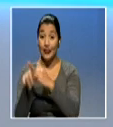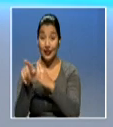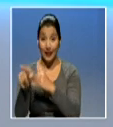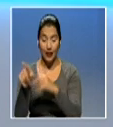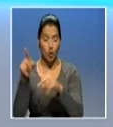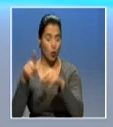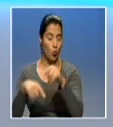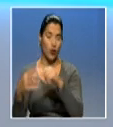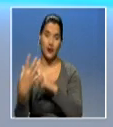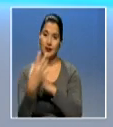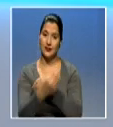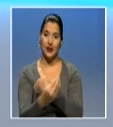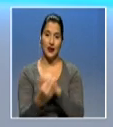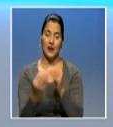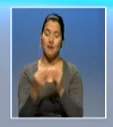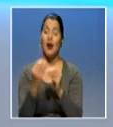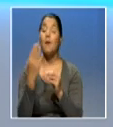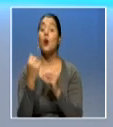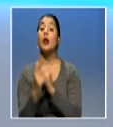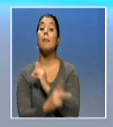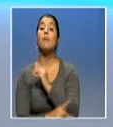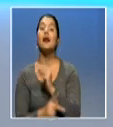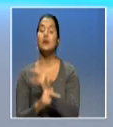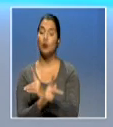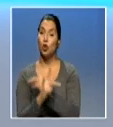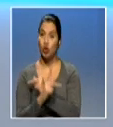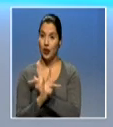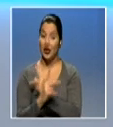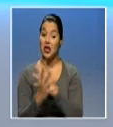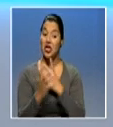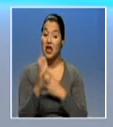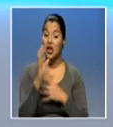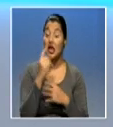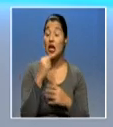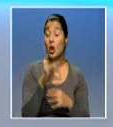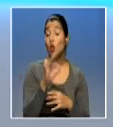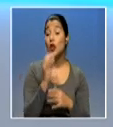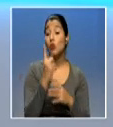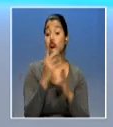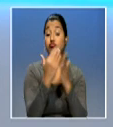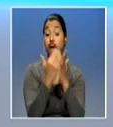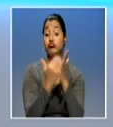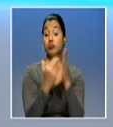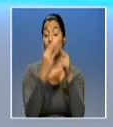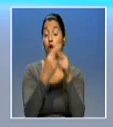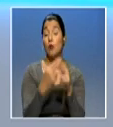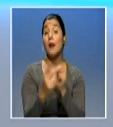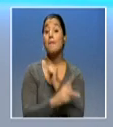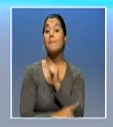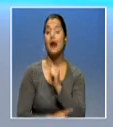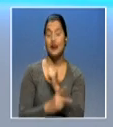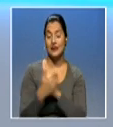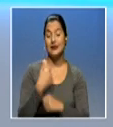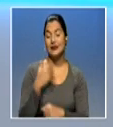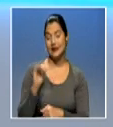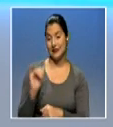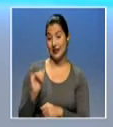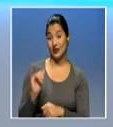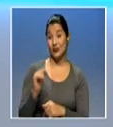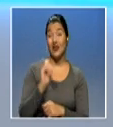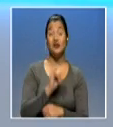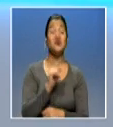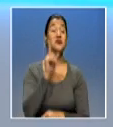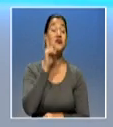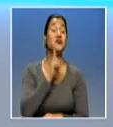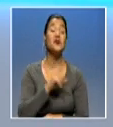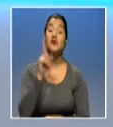falsedad. Una absoluta falsedad, tan grande como que ni uno solo